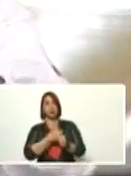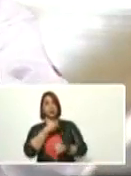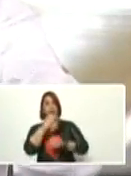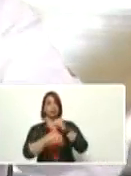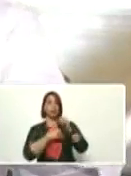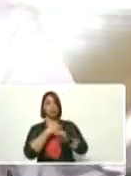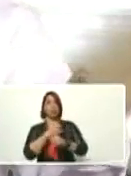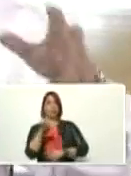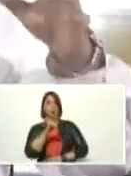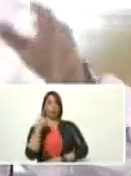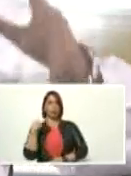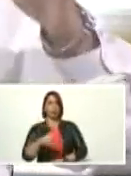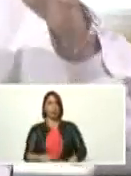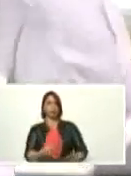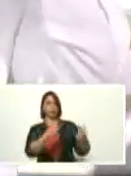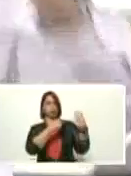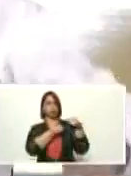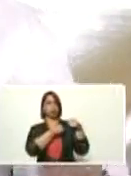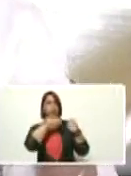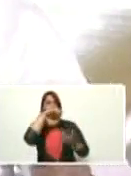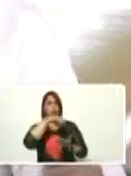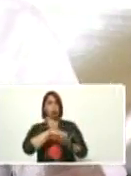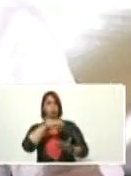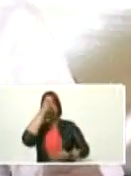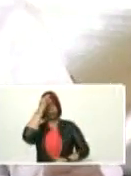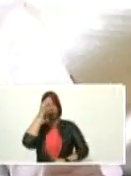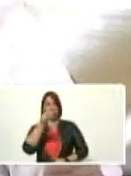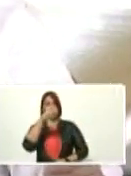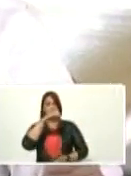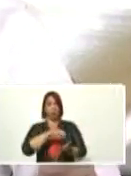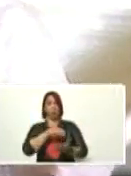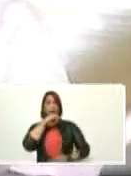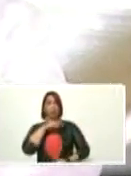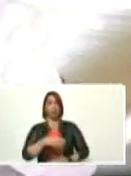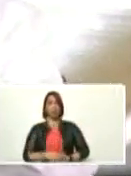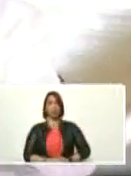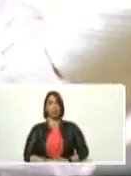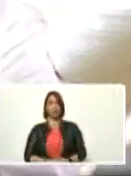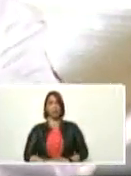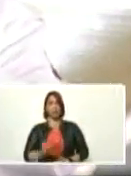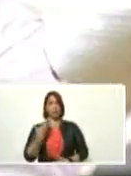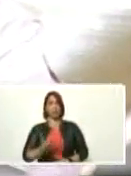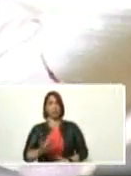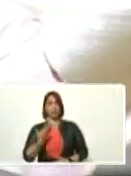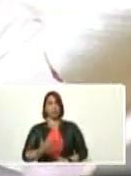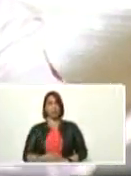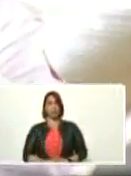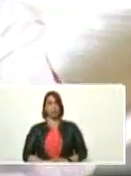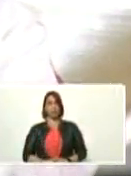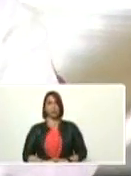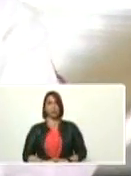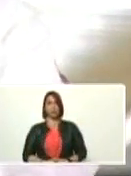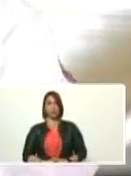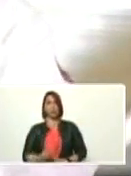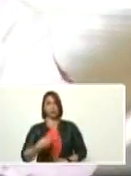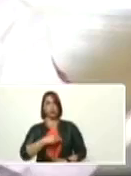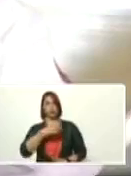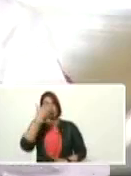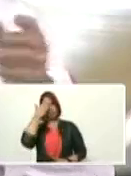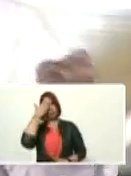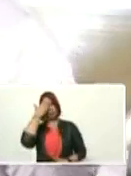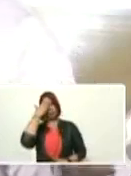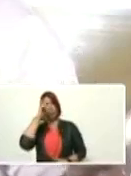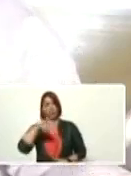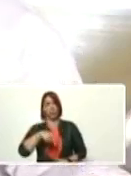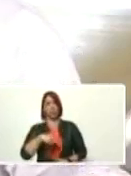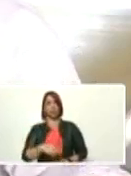ese portento, un Consejo de Estado de la historia. ¿No? Muy importante, vital, lo hemos sabido y